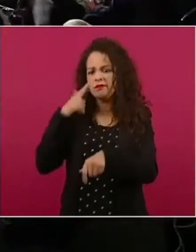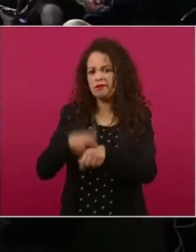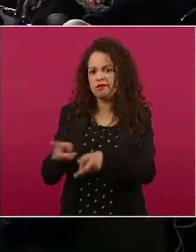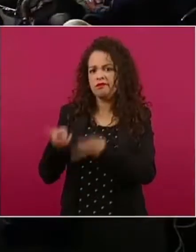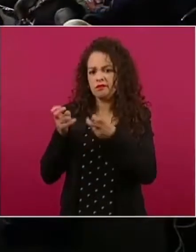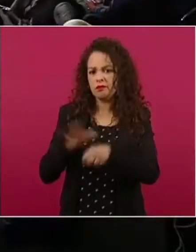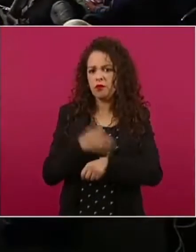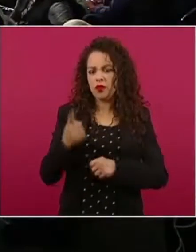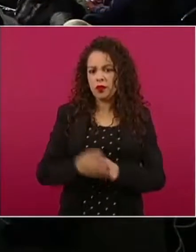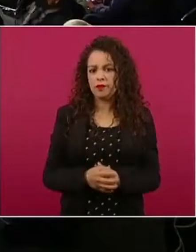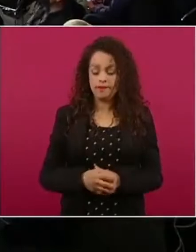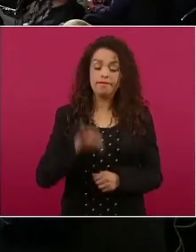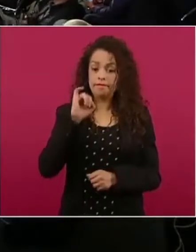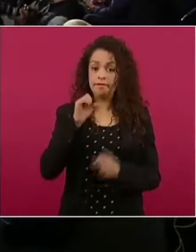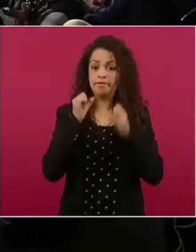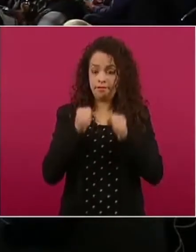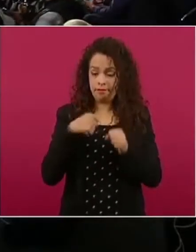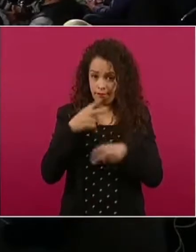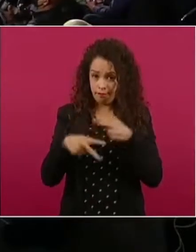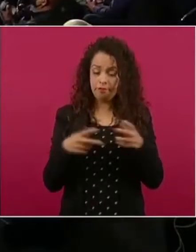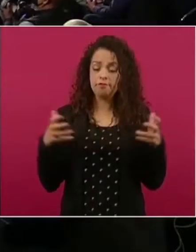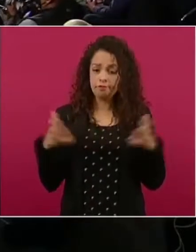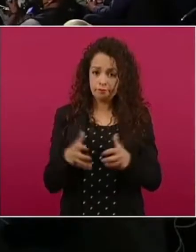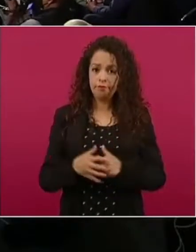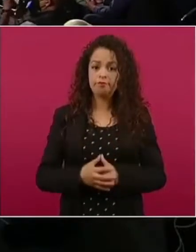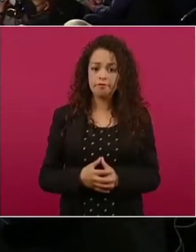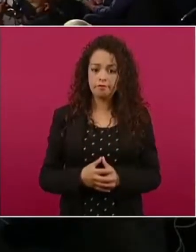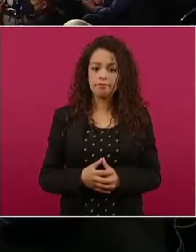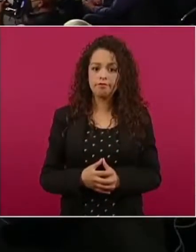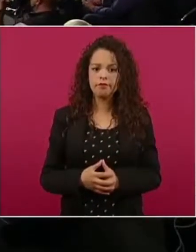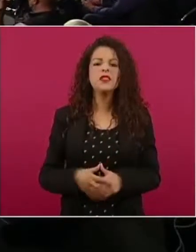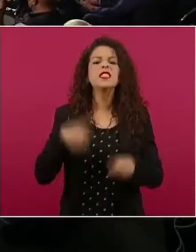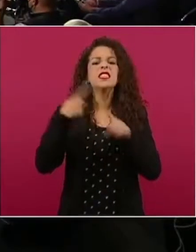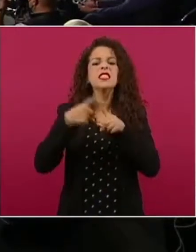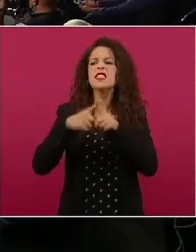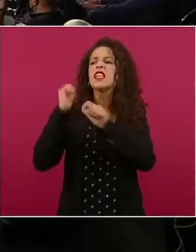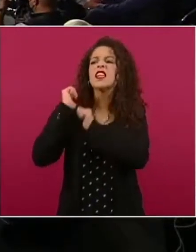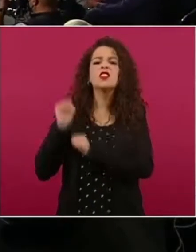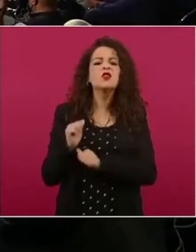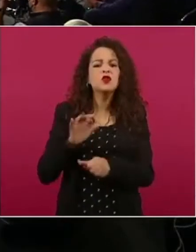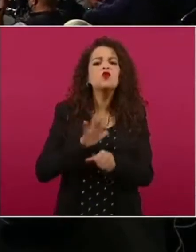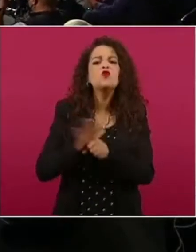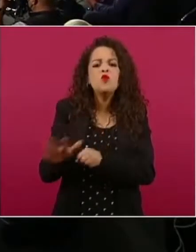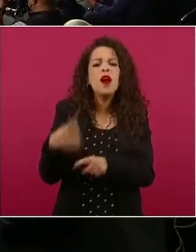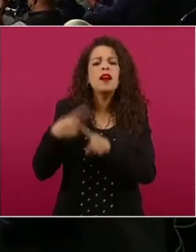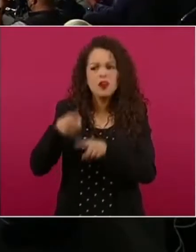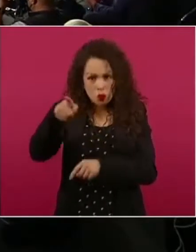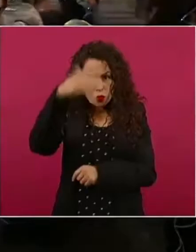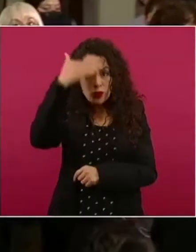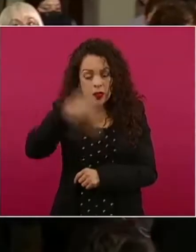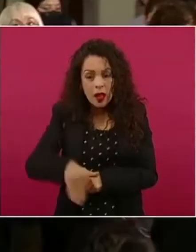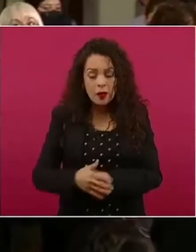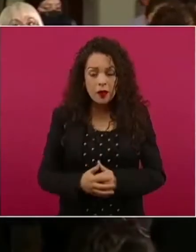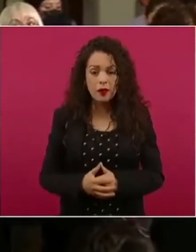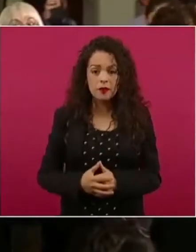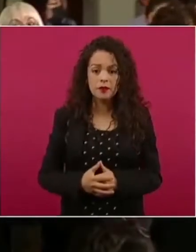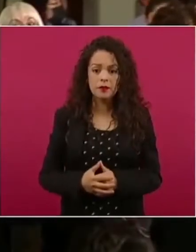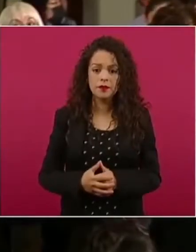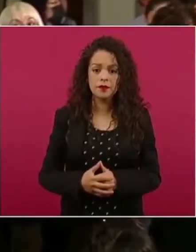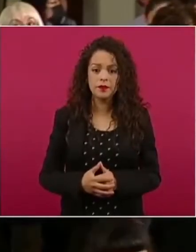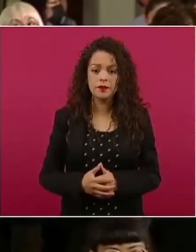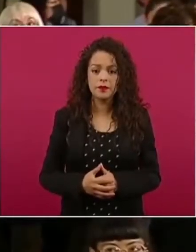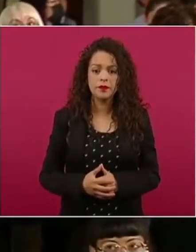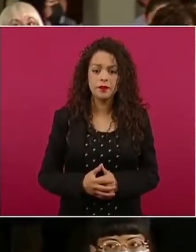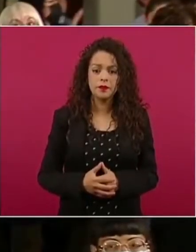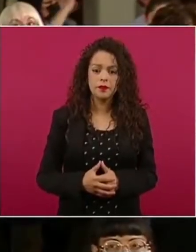Sí, lo vamos a hacer. ¿No sabes qué autoridad o quiénes son? Sí, por motivos de